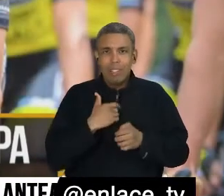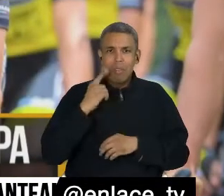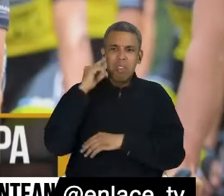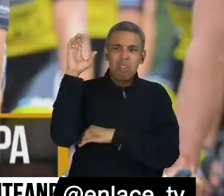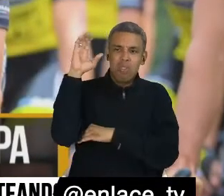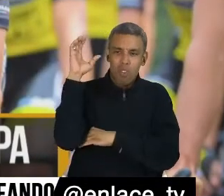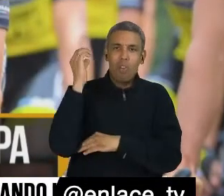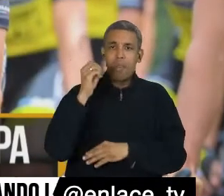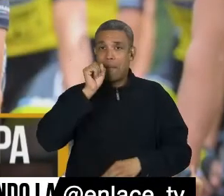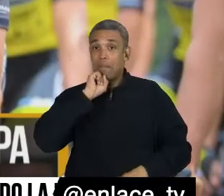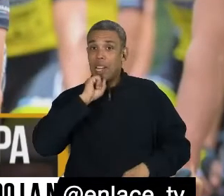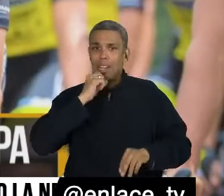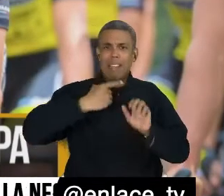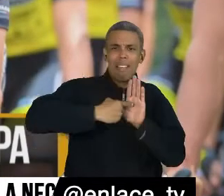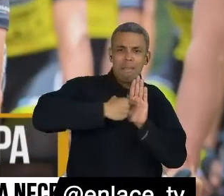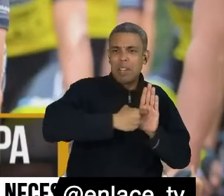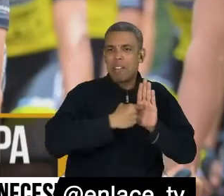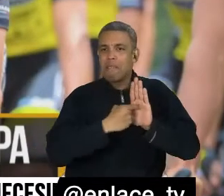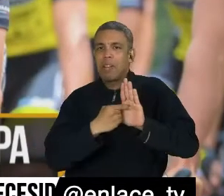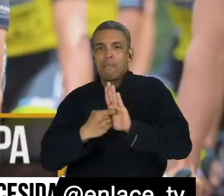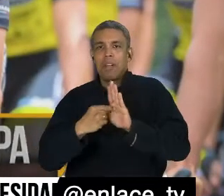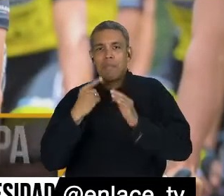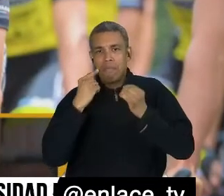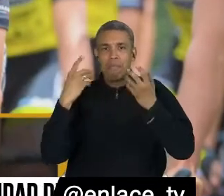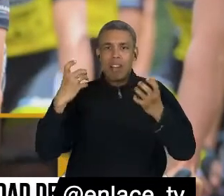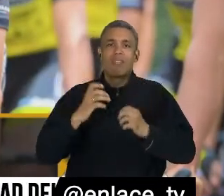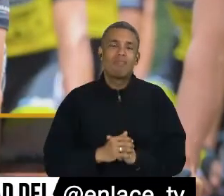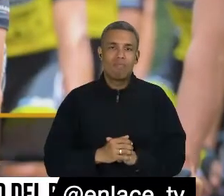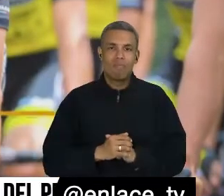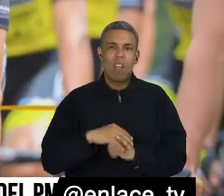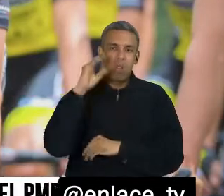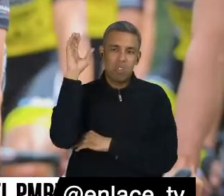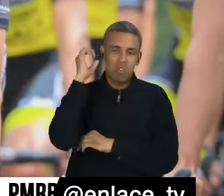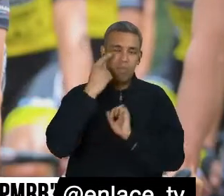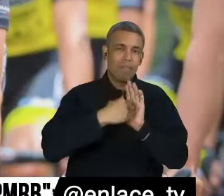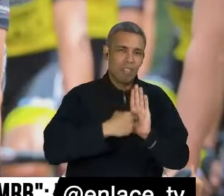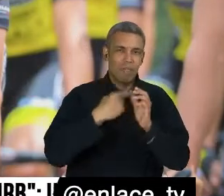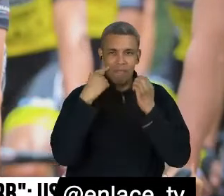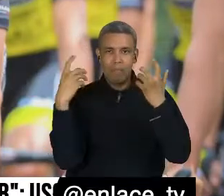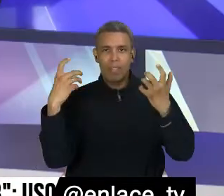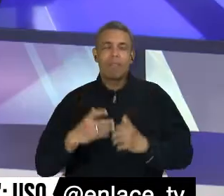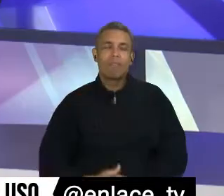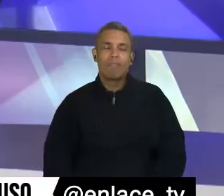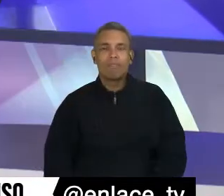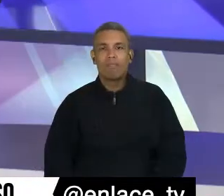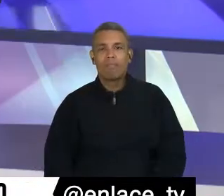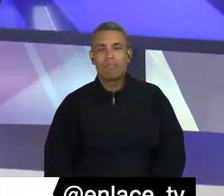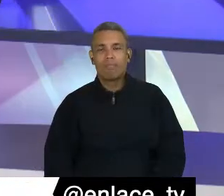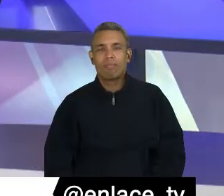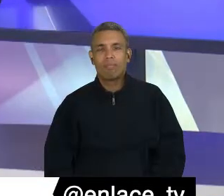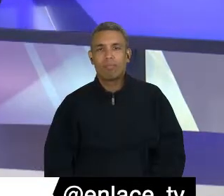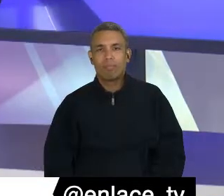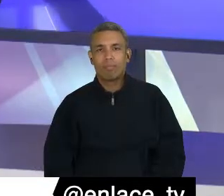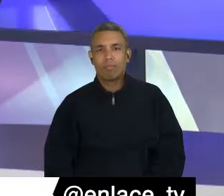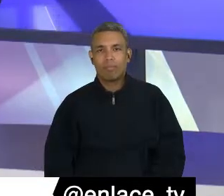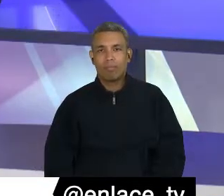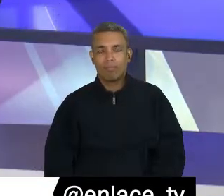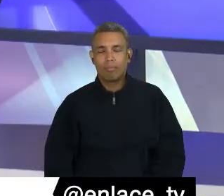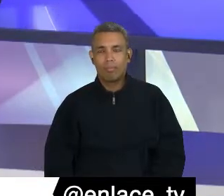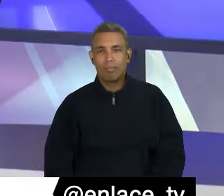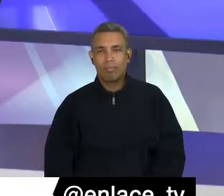en lo más alto los colores amarillo con negro y la bandera de Colombia en el viejo continente. Del ciclismo pasamos